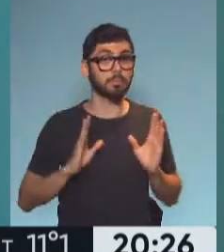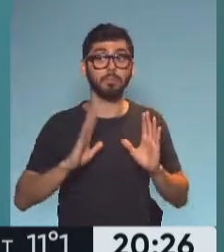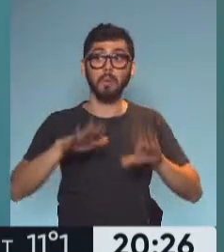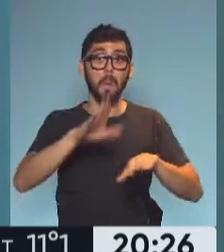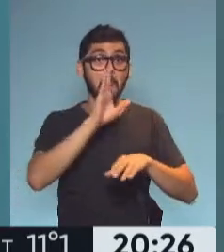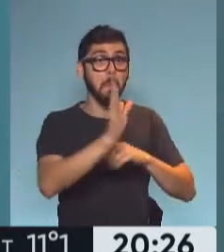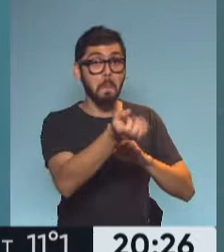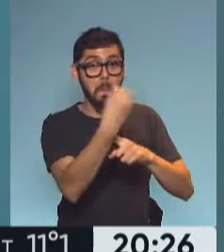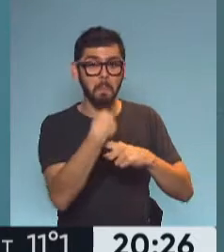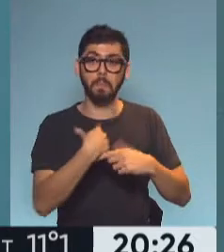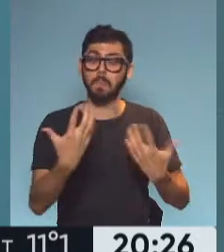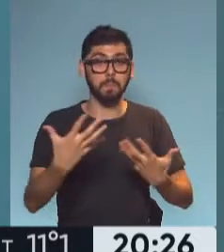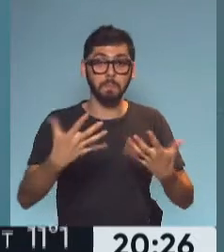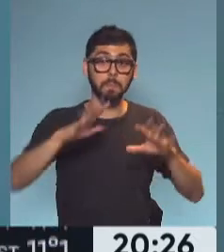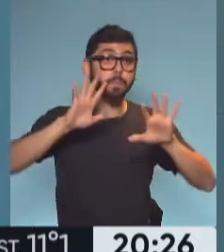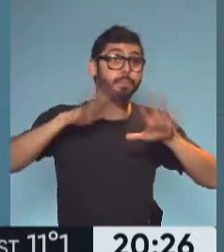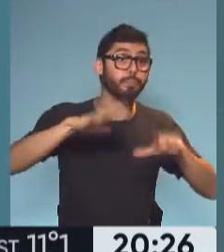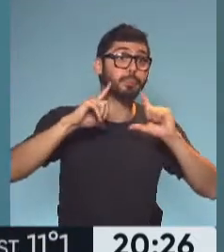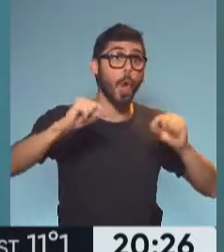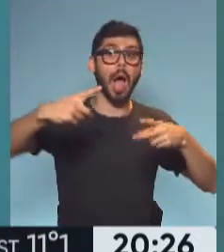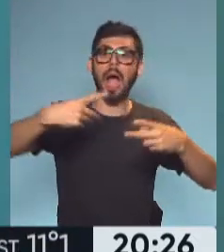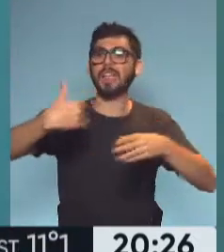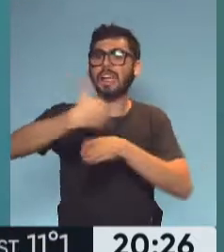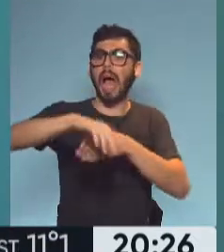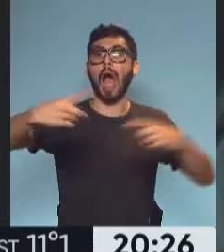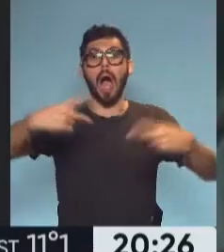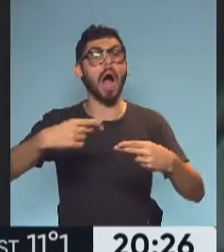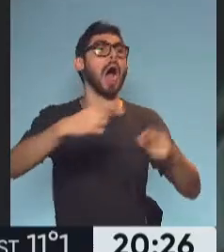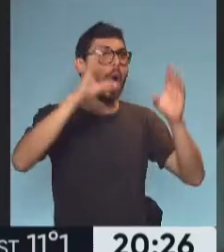protestan, o se juntan, o cortan una calle, parece que nadie los escucha. Y en un contexto